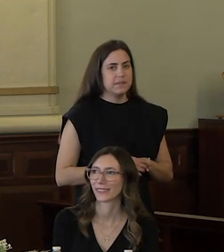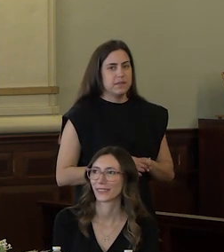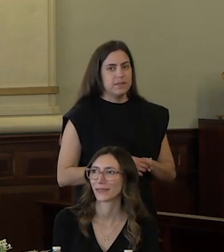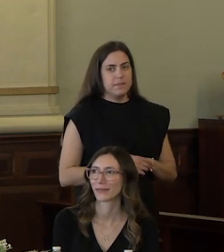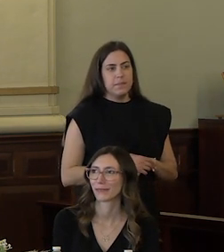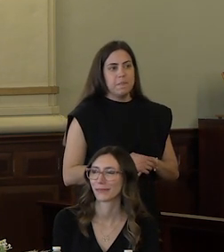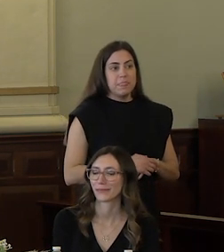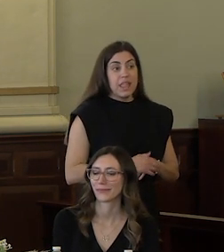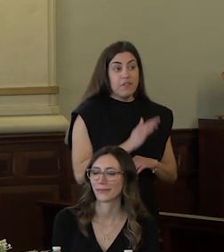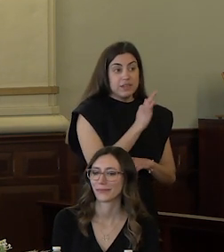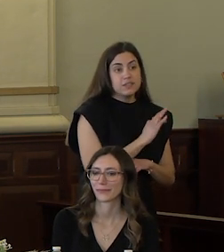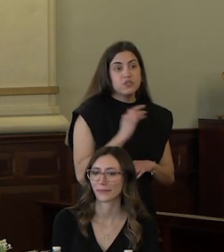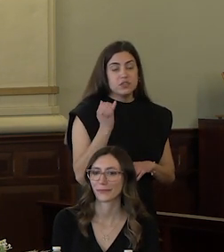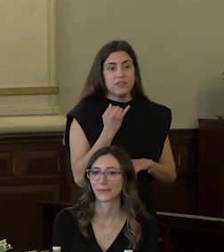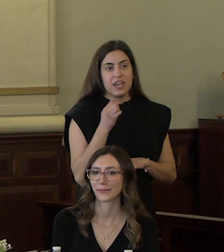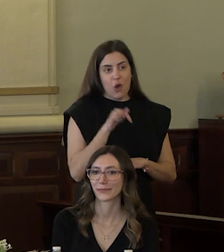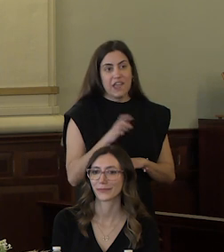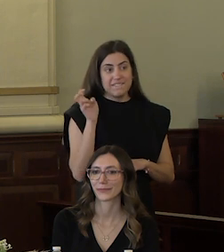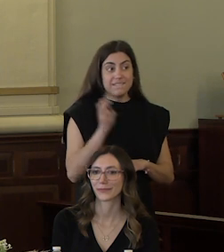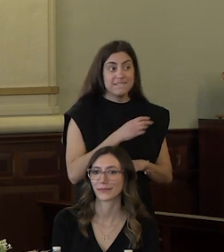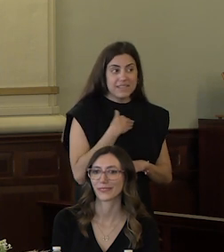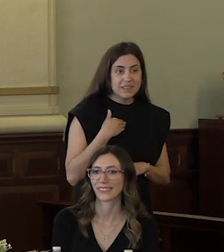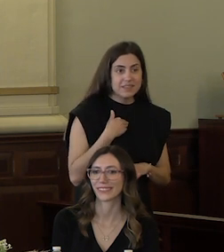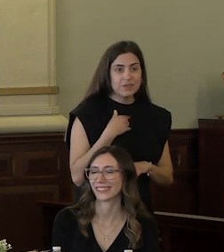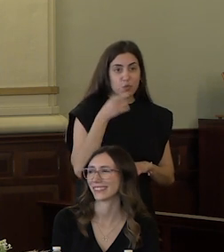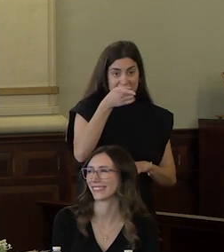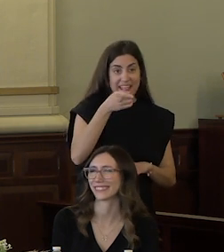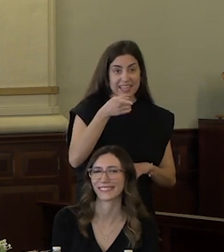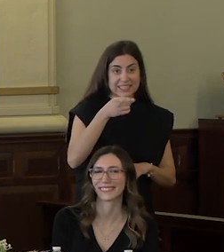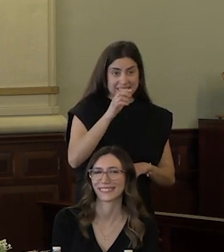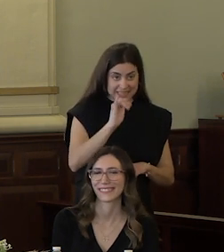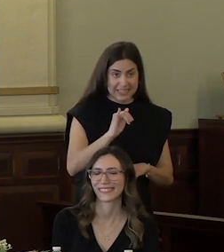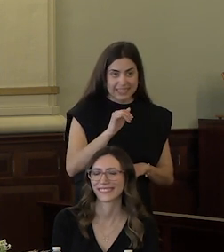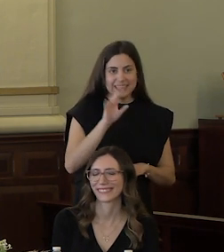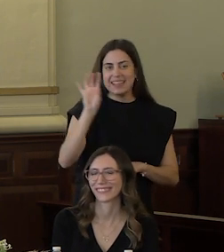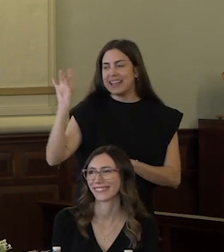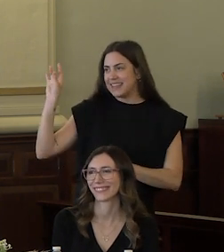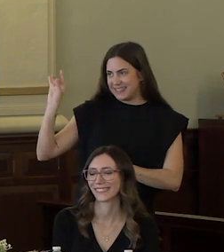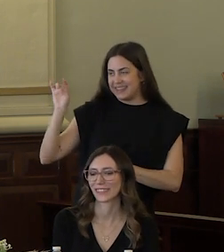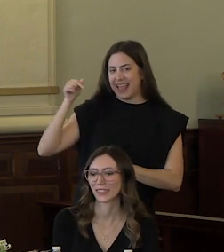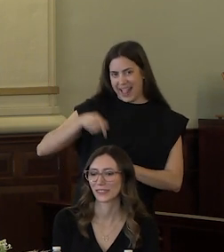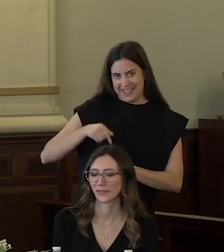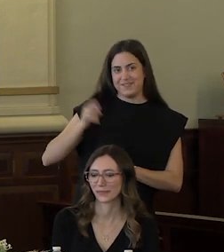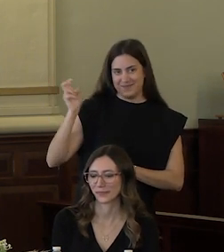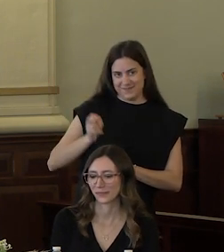Francisco y Josefina han querido hoy estar aquí. ¿Estáis por ahí, no? Ahí están Francisco y